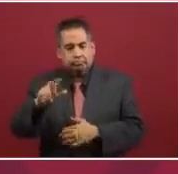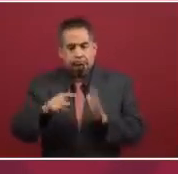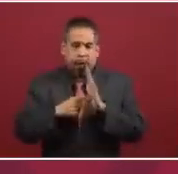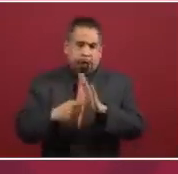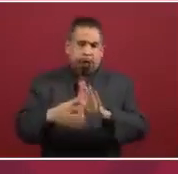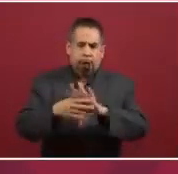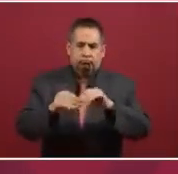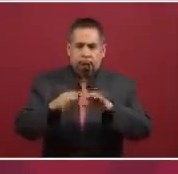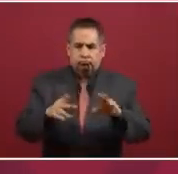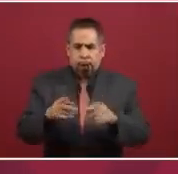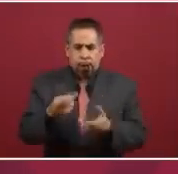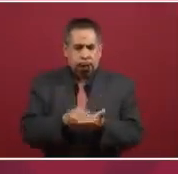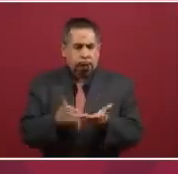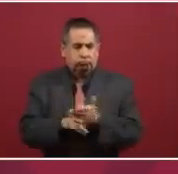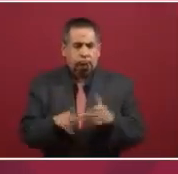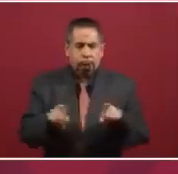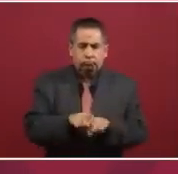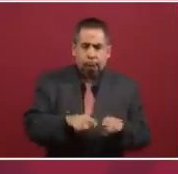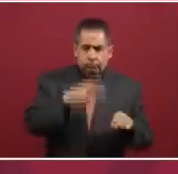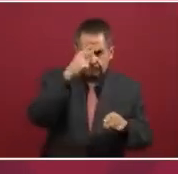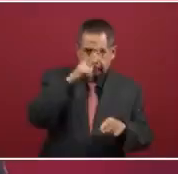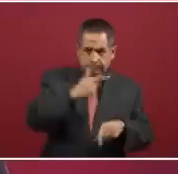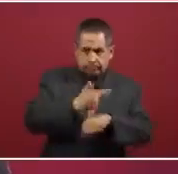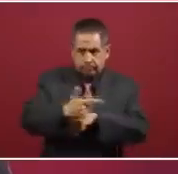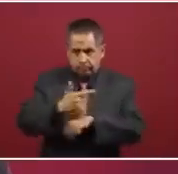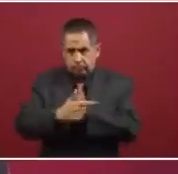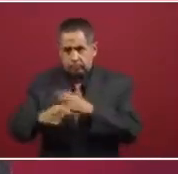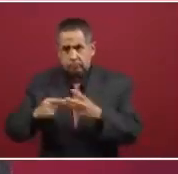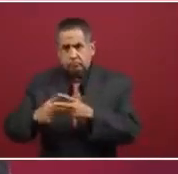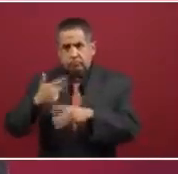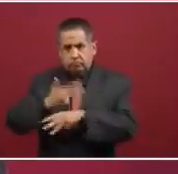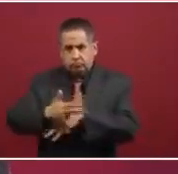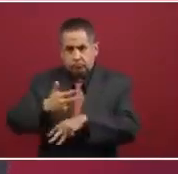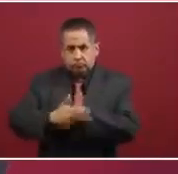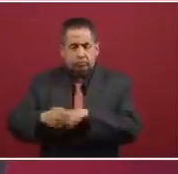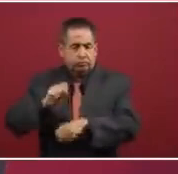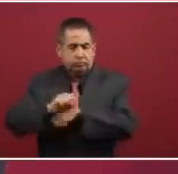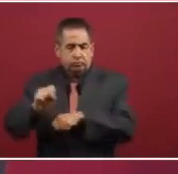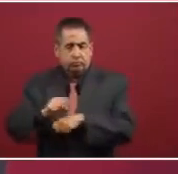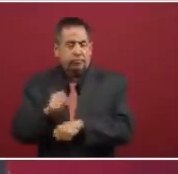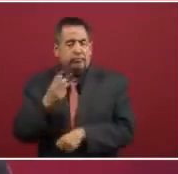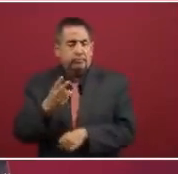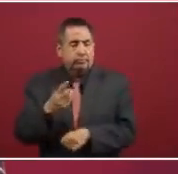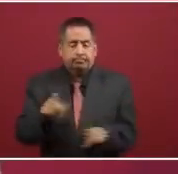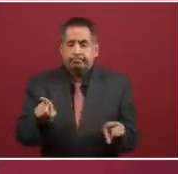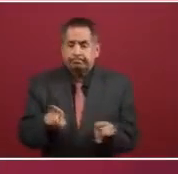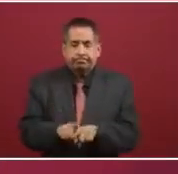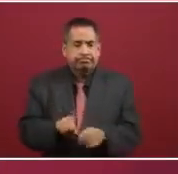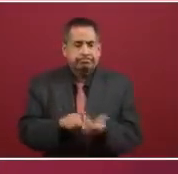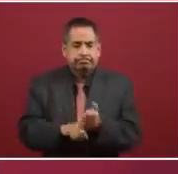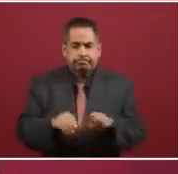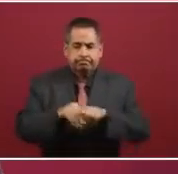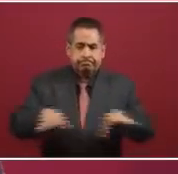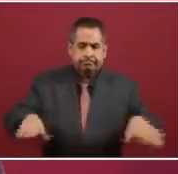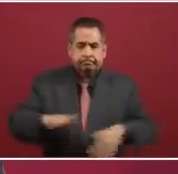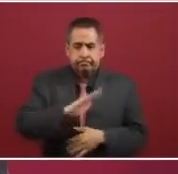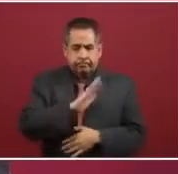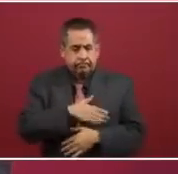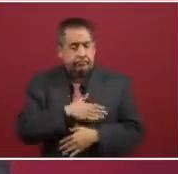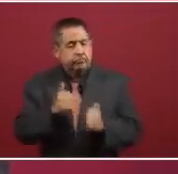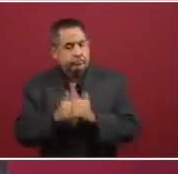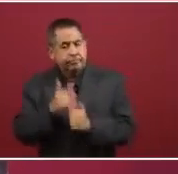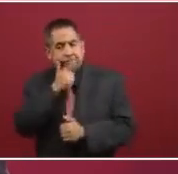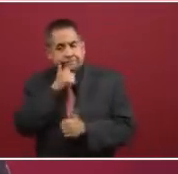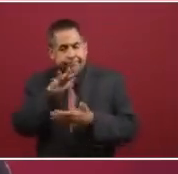ser simultáneo en la Ciudad de México, Guatemala, Honduras, El Salvador. La versión en español y en inglés.